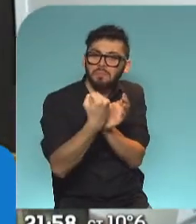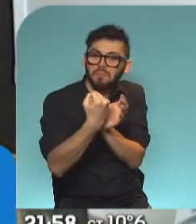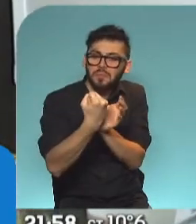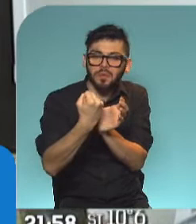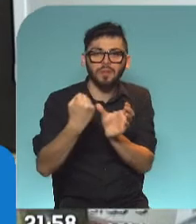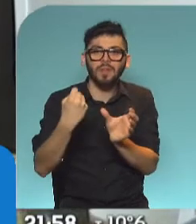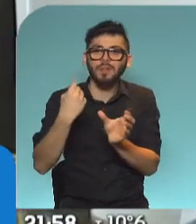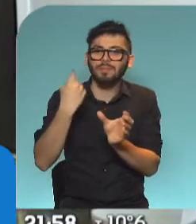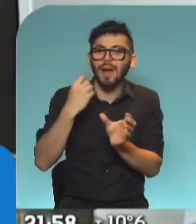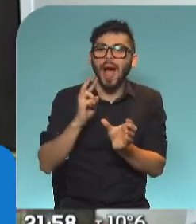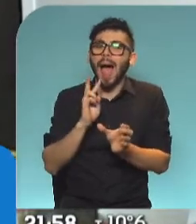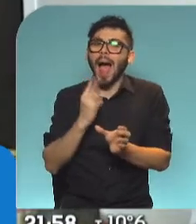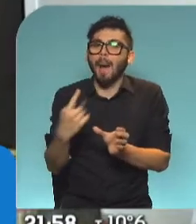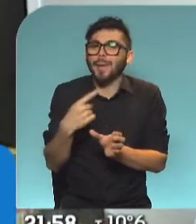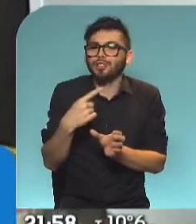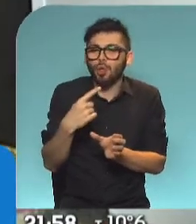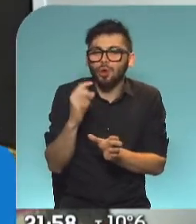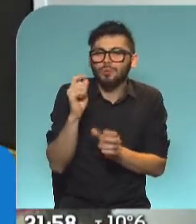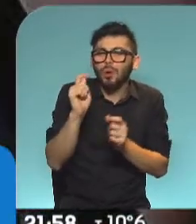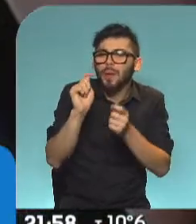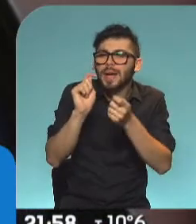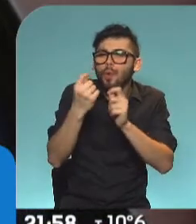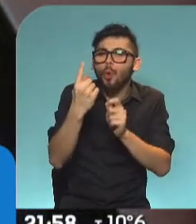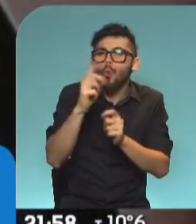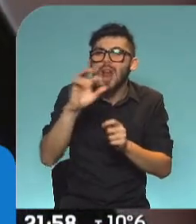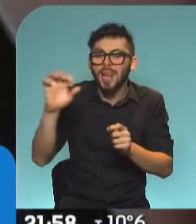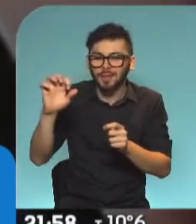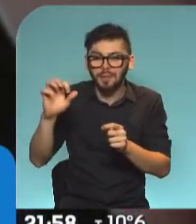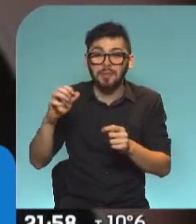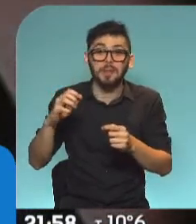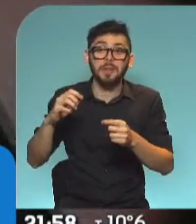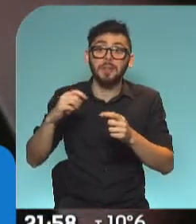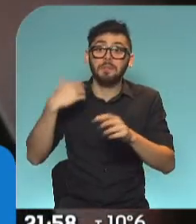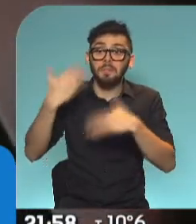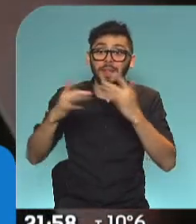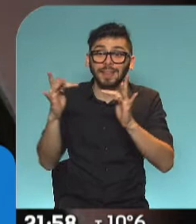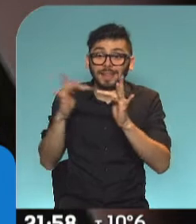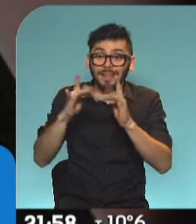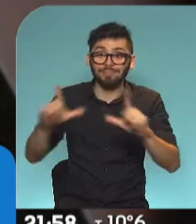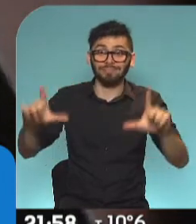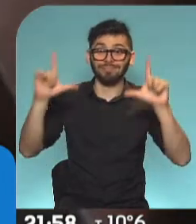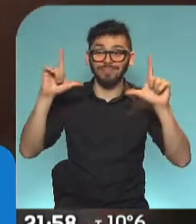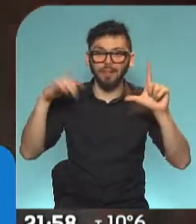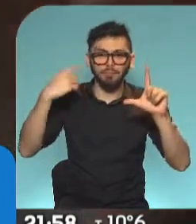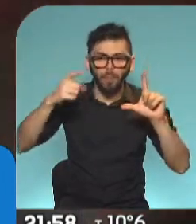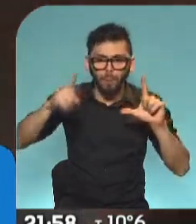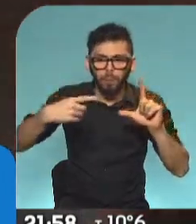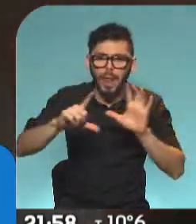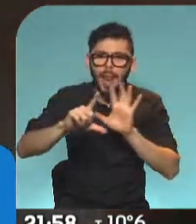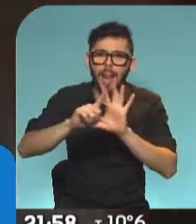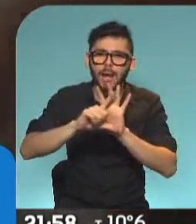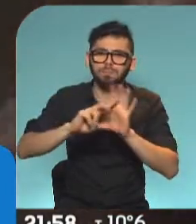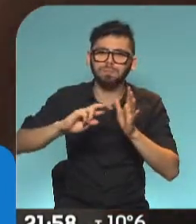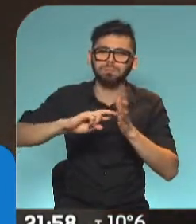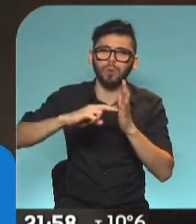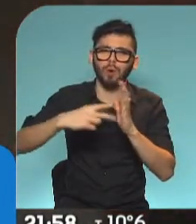fueron su mejor aliado, pero no pasó mucho tiempo y le llegó un problema legal. Las redes sociales ardieron hace unas